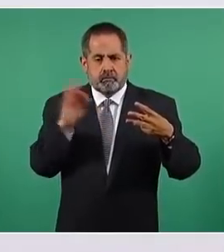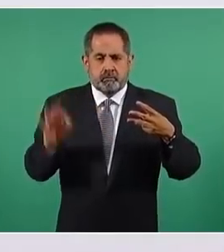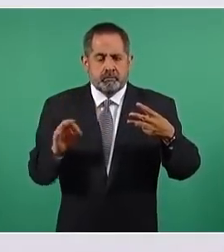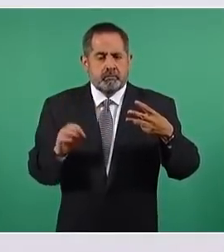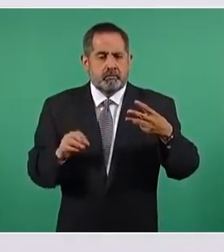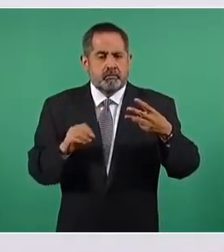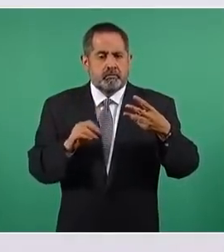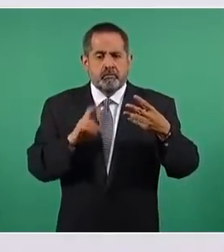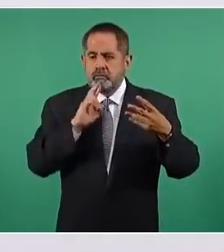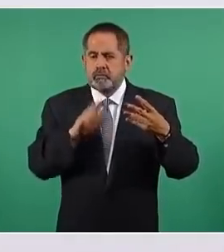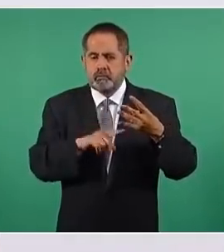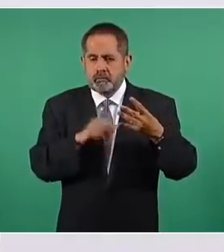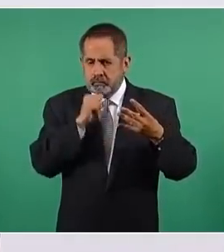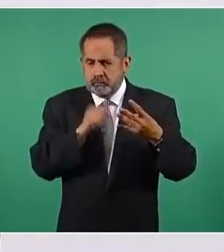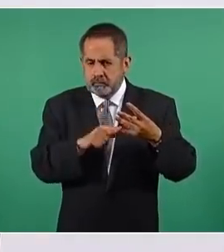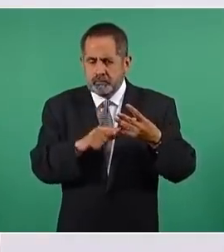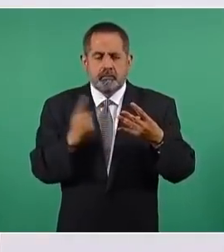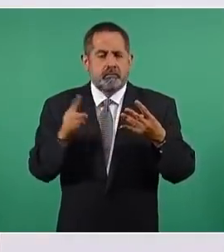2.5%. No contestó,